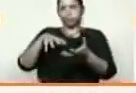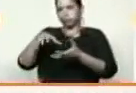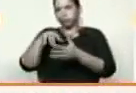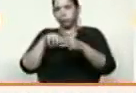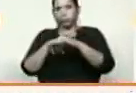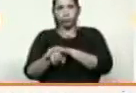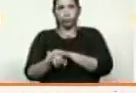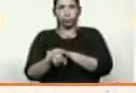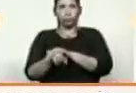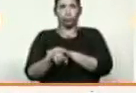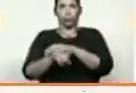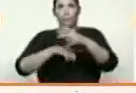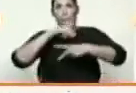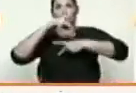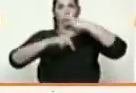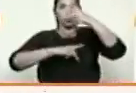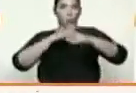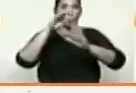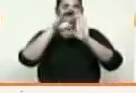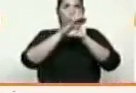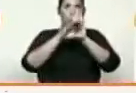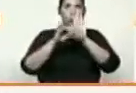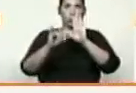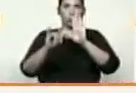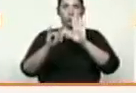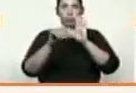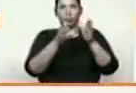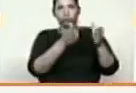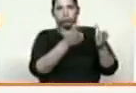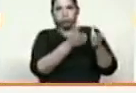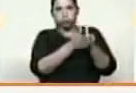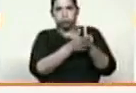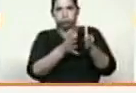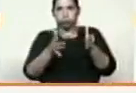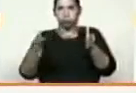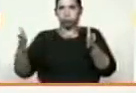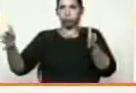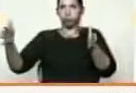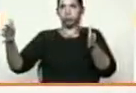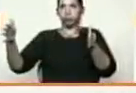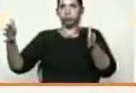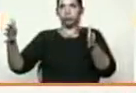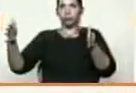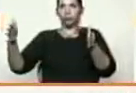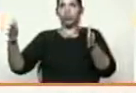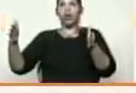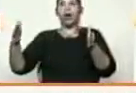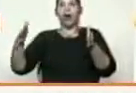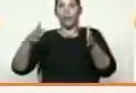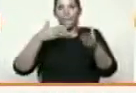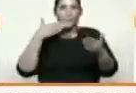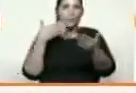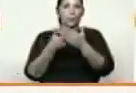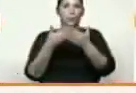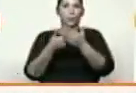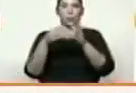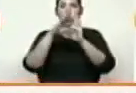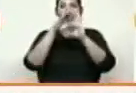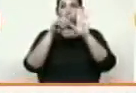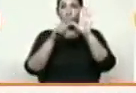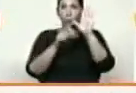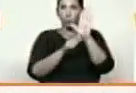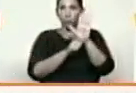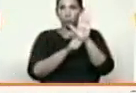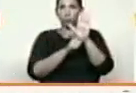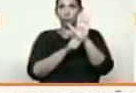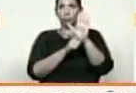el proceso constituyente alargó la redacción de la propuesta constitucional, que